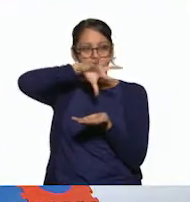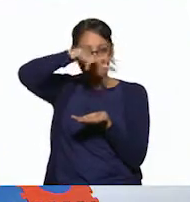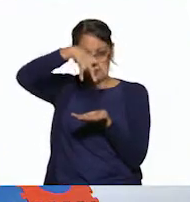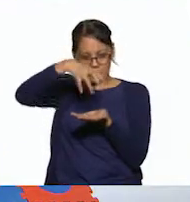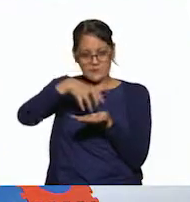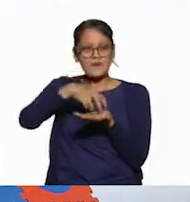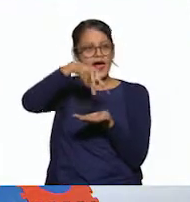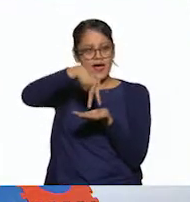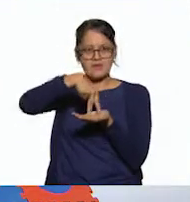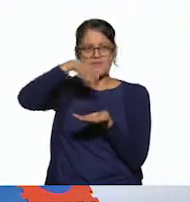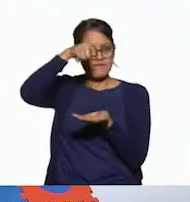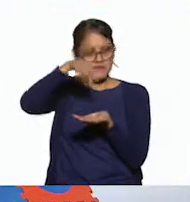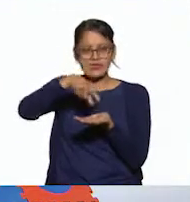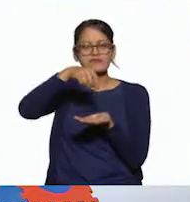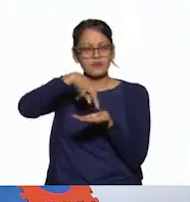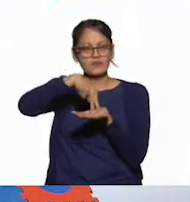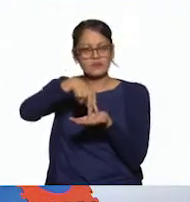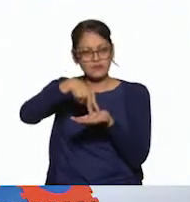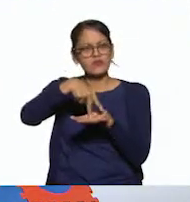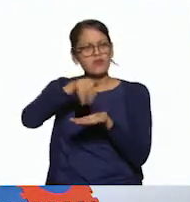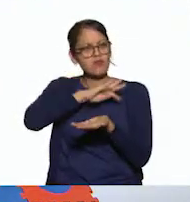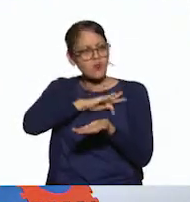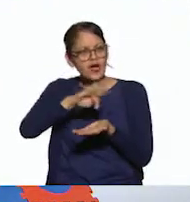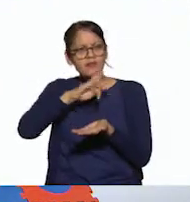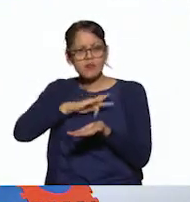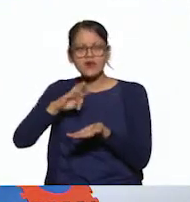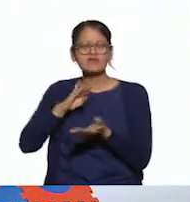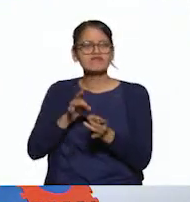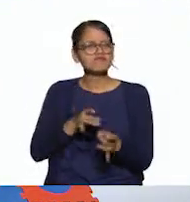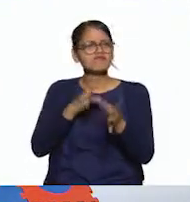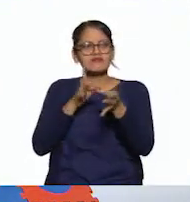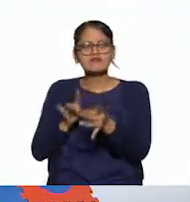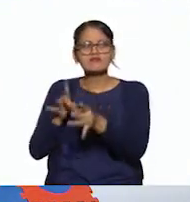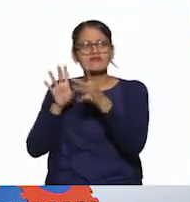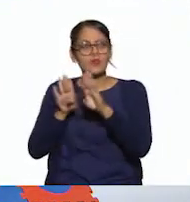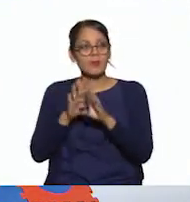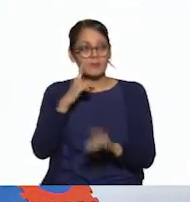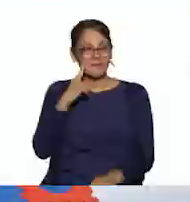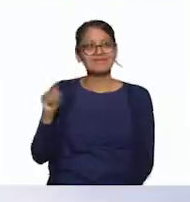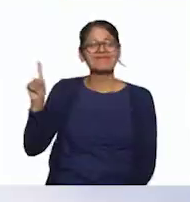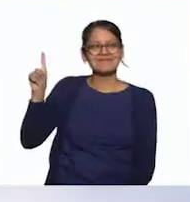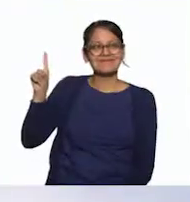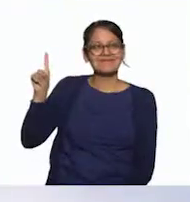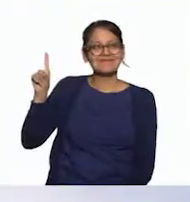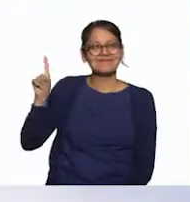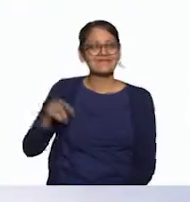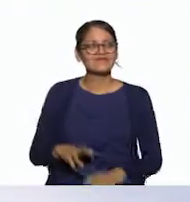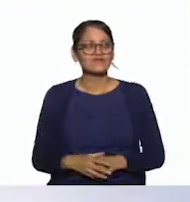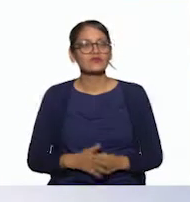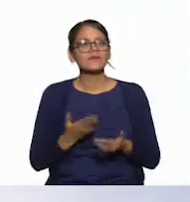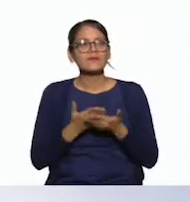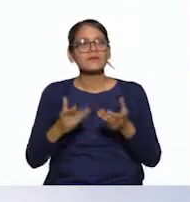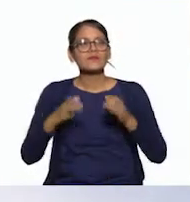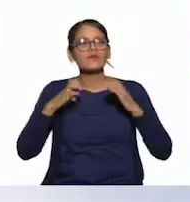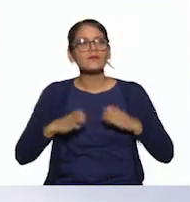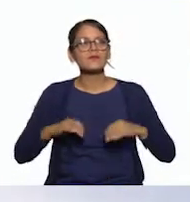su quinesfera y todas las posibilidades que tienen con ella. Entonces vamos a marcar a lo mejor un movimiento